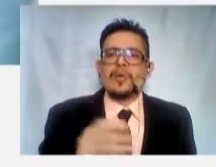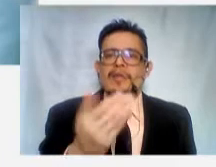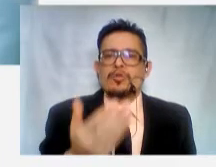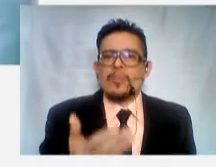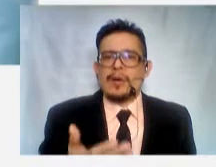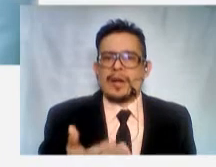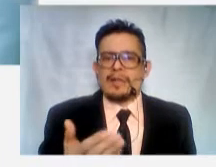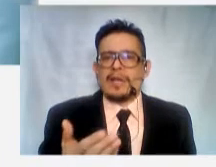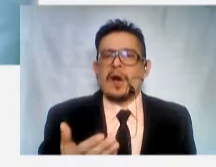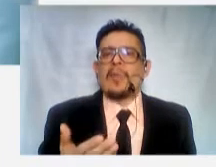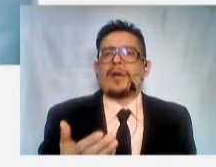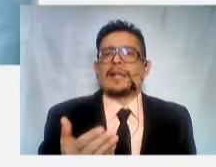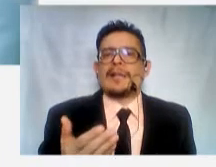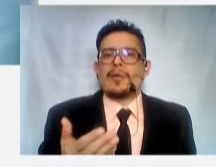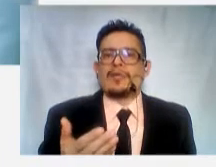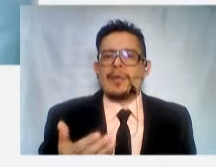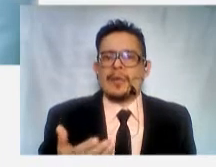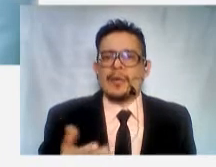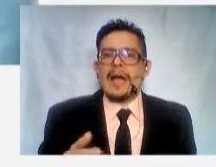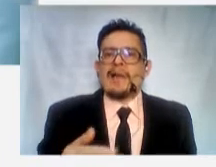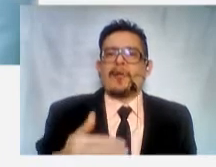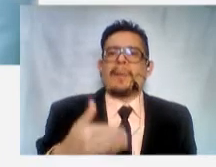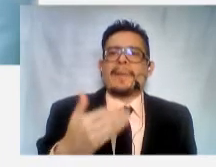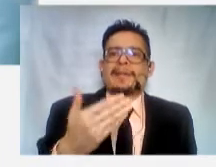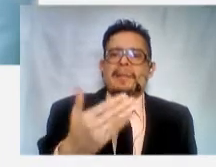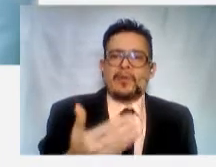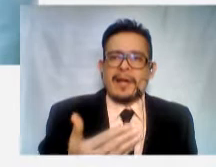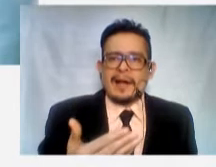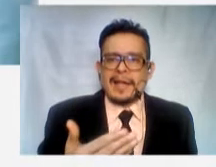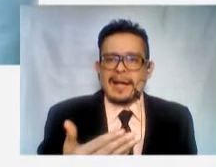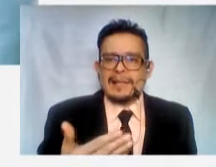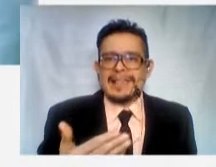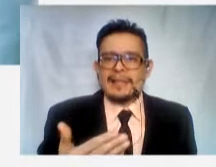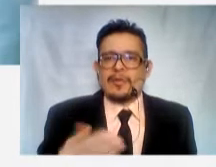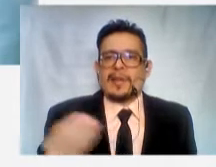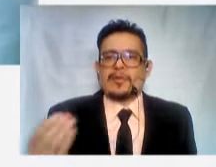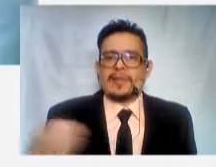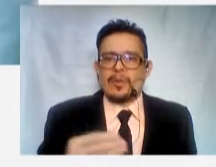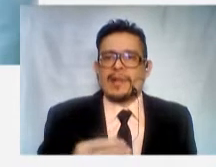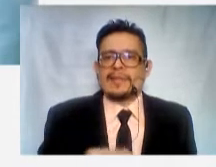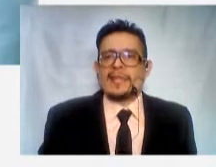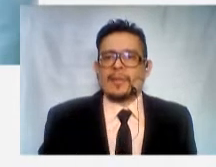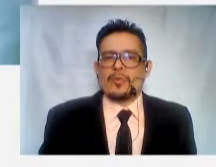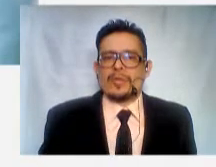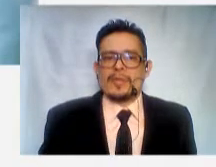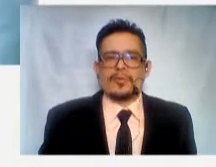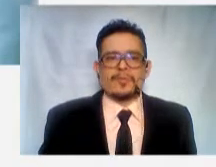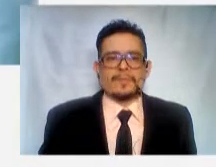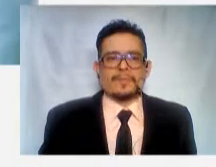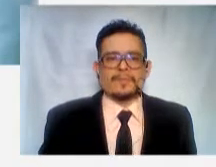instrumentos de derechos humanos ratificados por el estado venezolano forman parte del marco legal que garantiza los derechos sexuales y